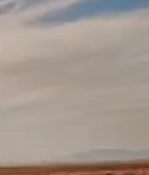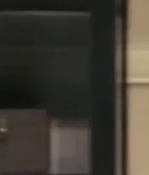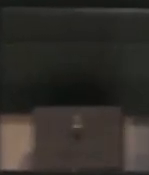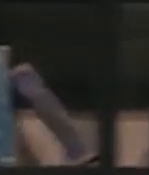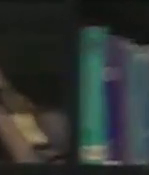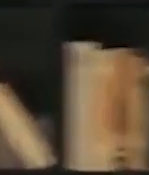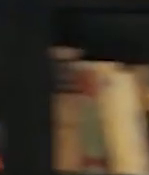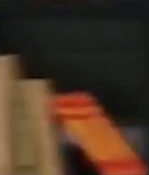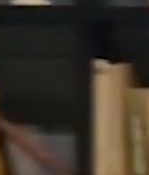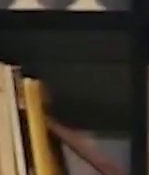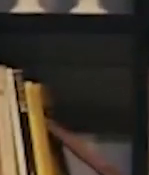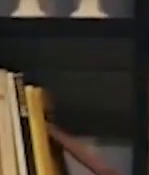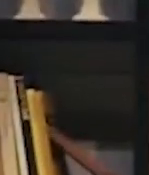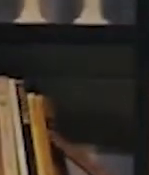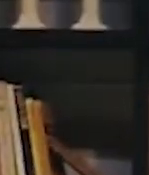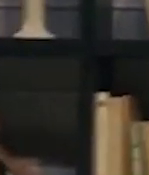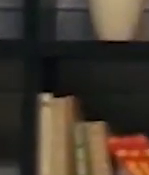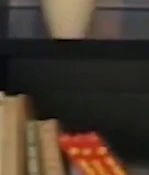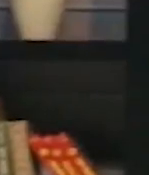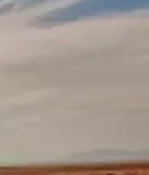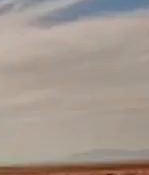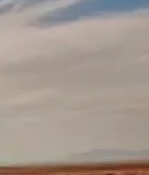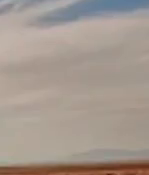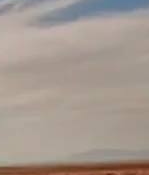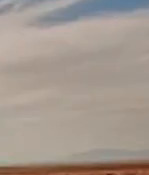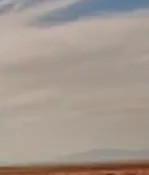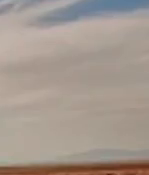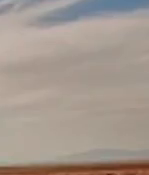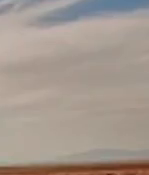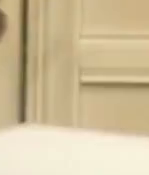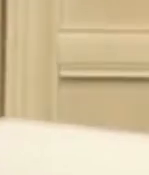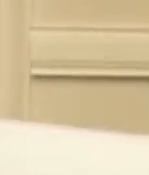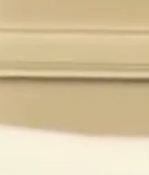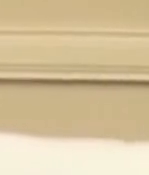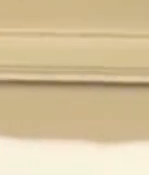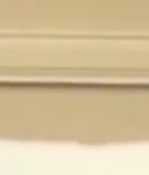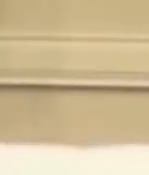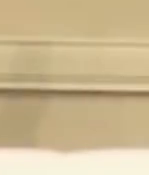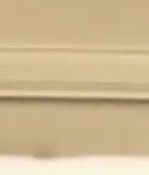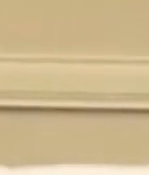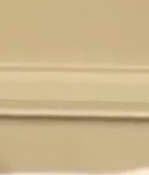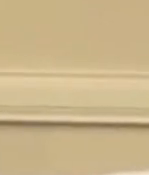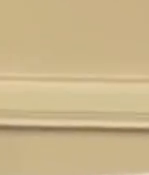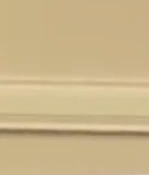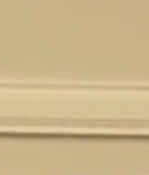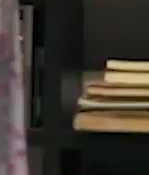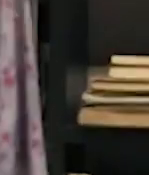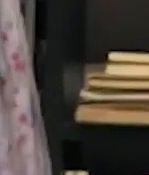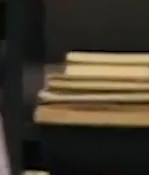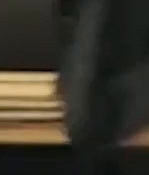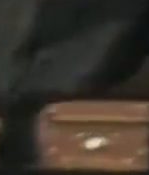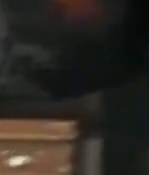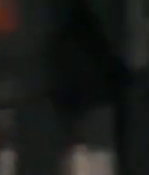las cajas en gemelas un en el lugar de la otra yo de acá no mejor